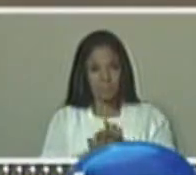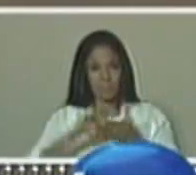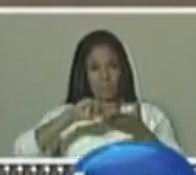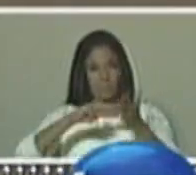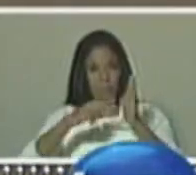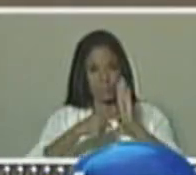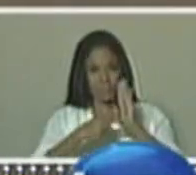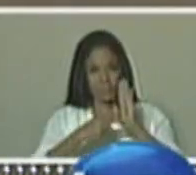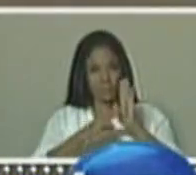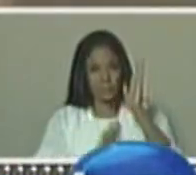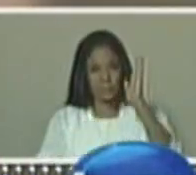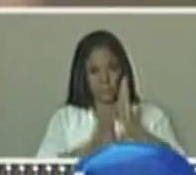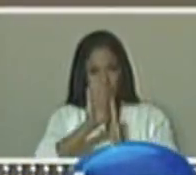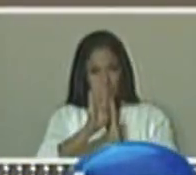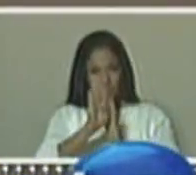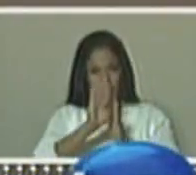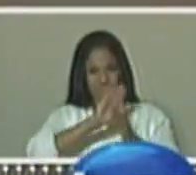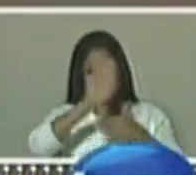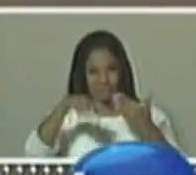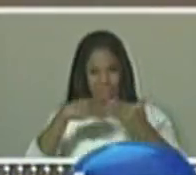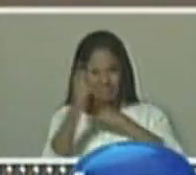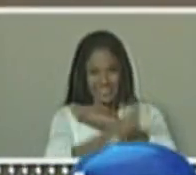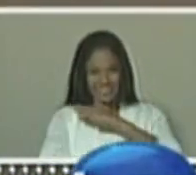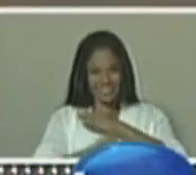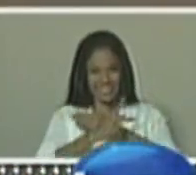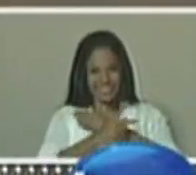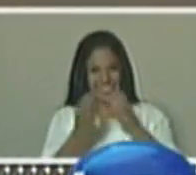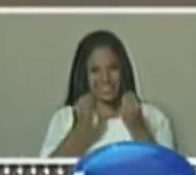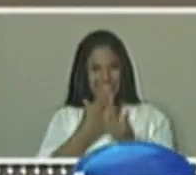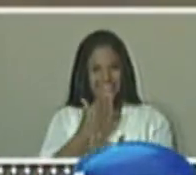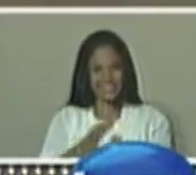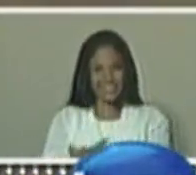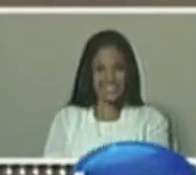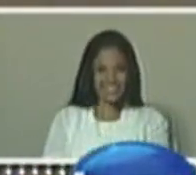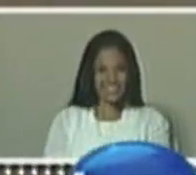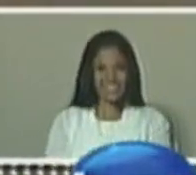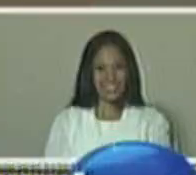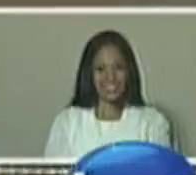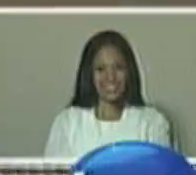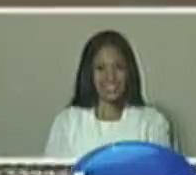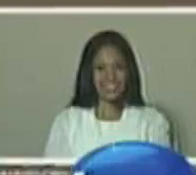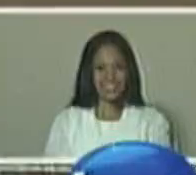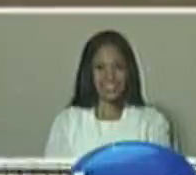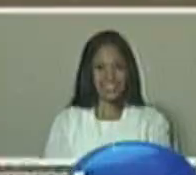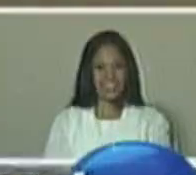significa el progreso para todo el país. Muchas gracias.